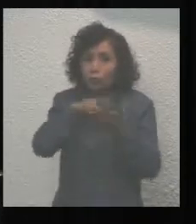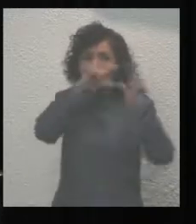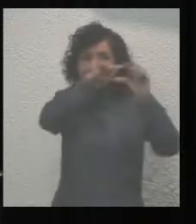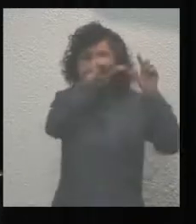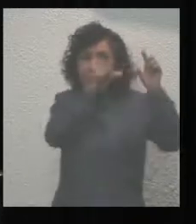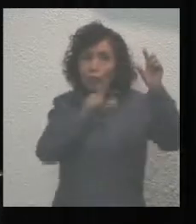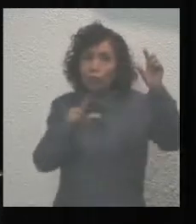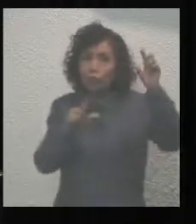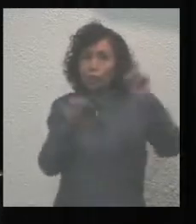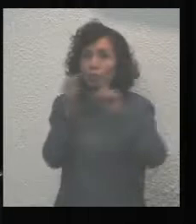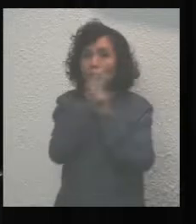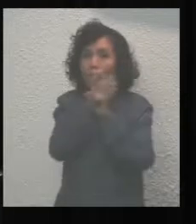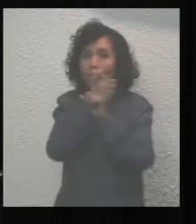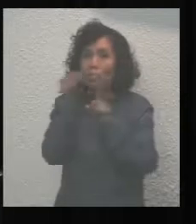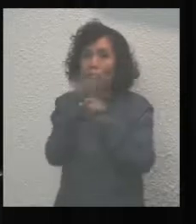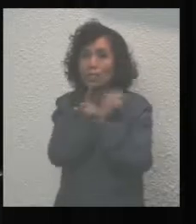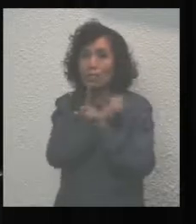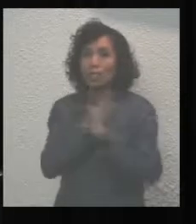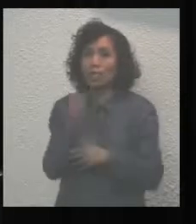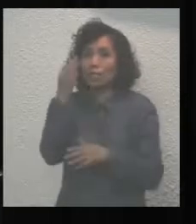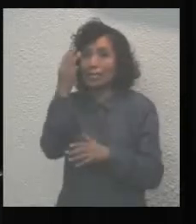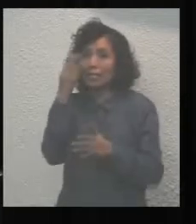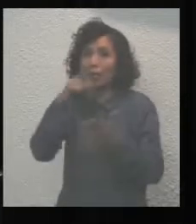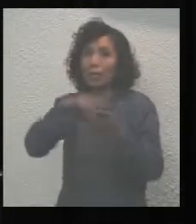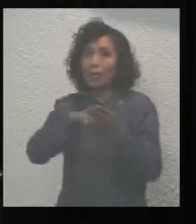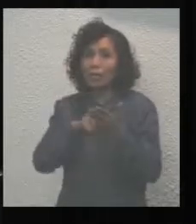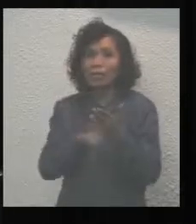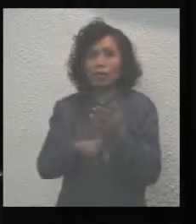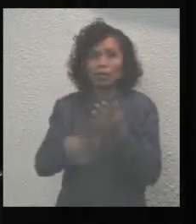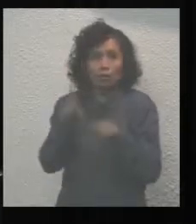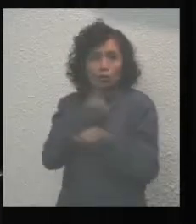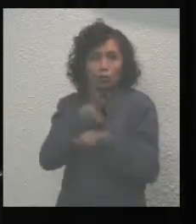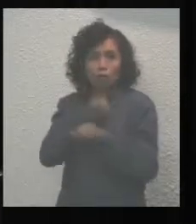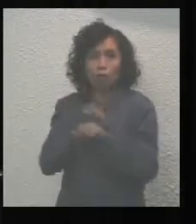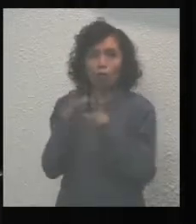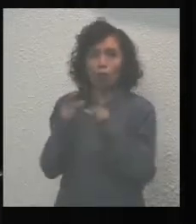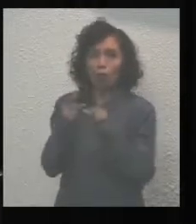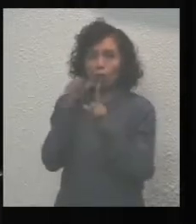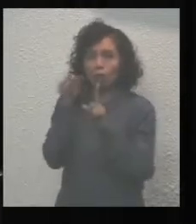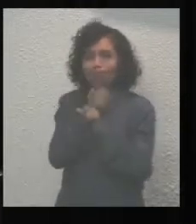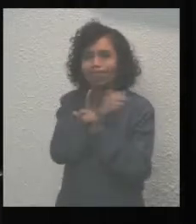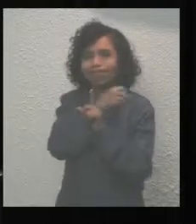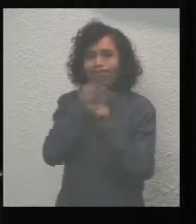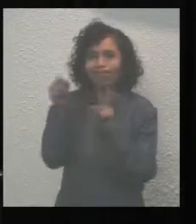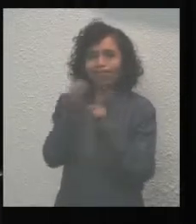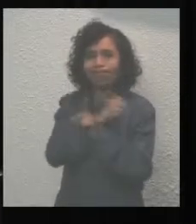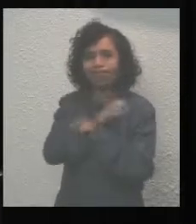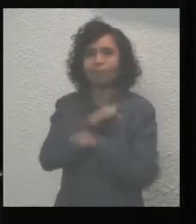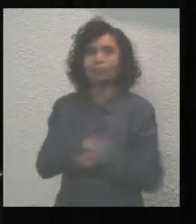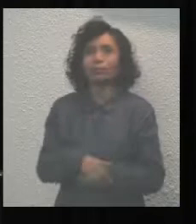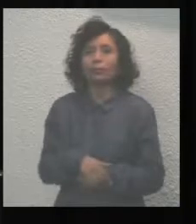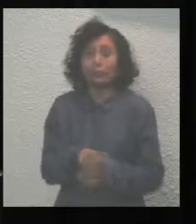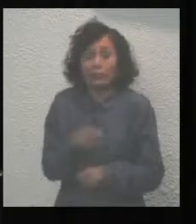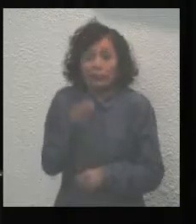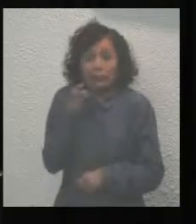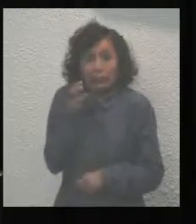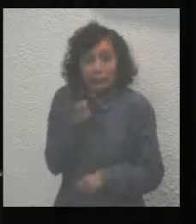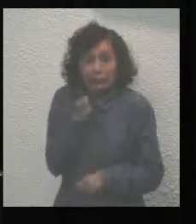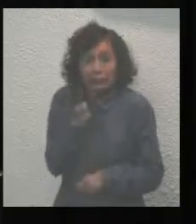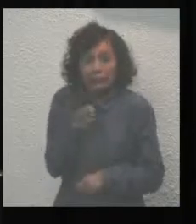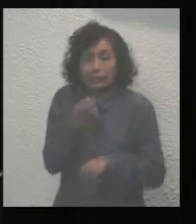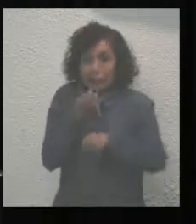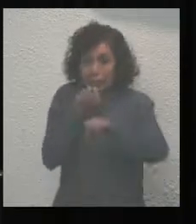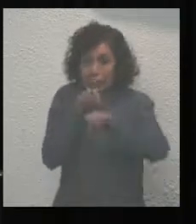género, en donde cerca de 3.000 mujeres son violentadas por cada 100.000 habitantes. Es precisamente este